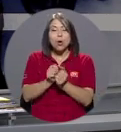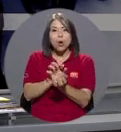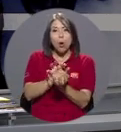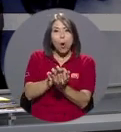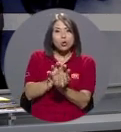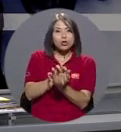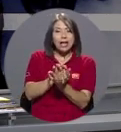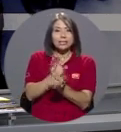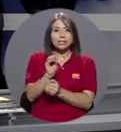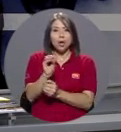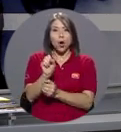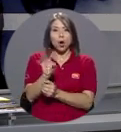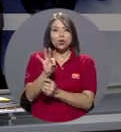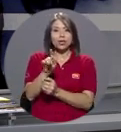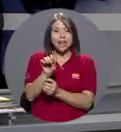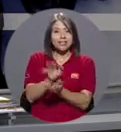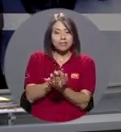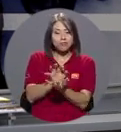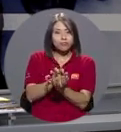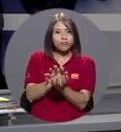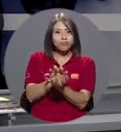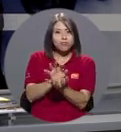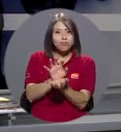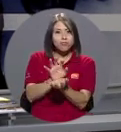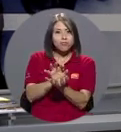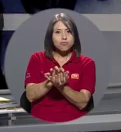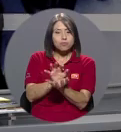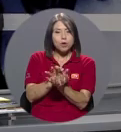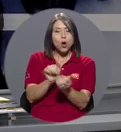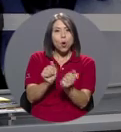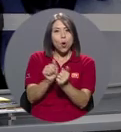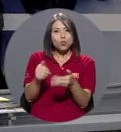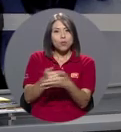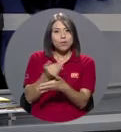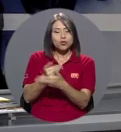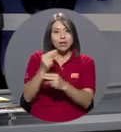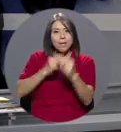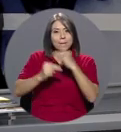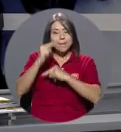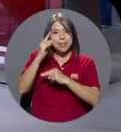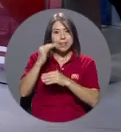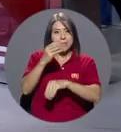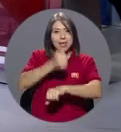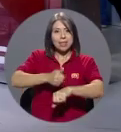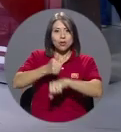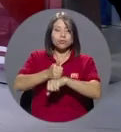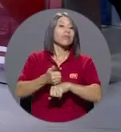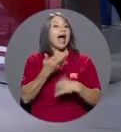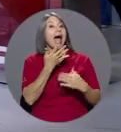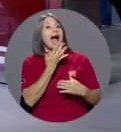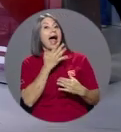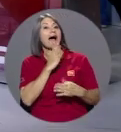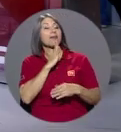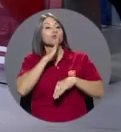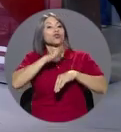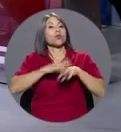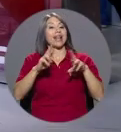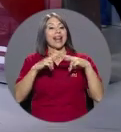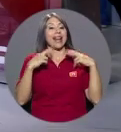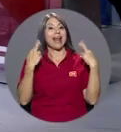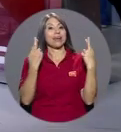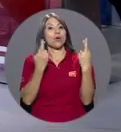ostras también, apoyando a las ostras, que son como los nuevos emprendimientos que están resultando. Ahora, hablemos de la reunión anual del